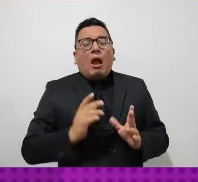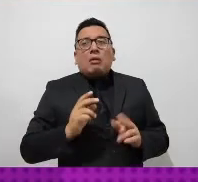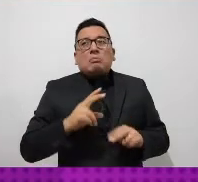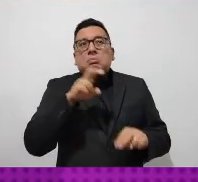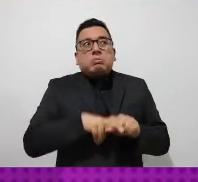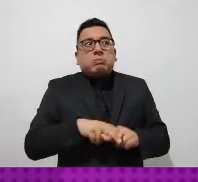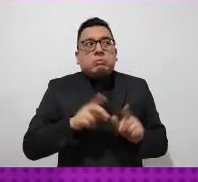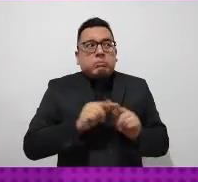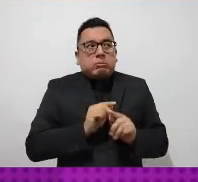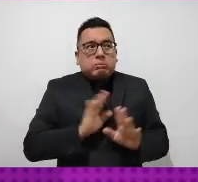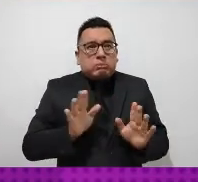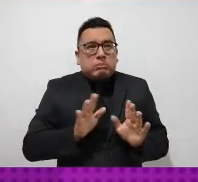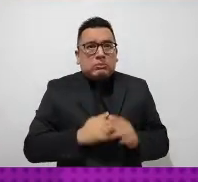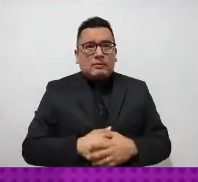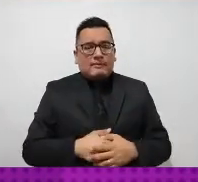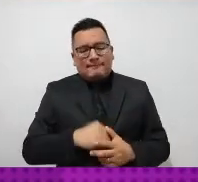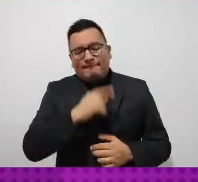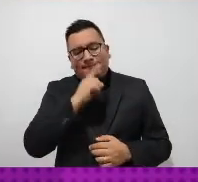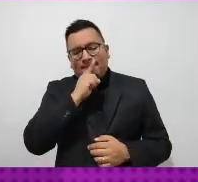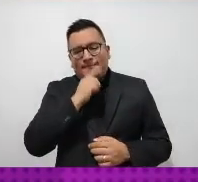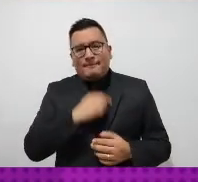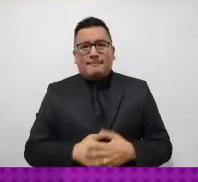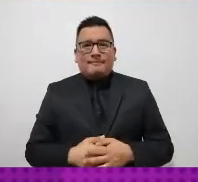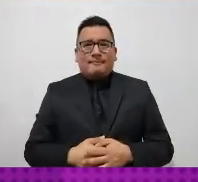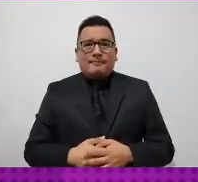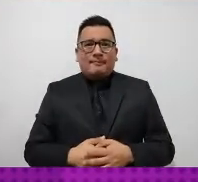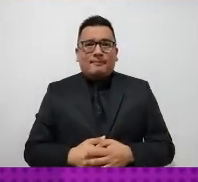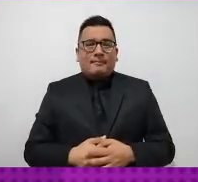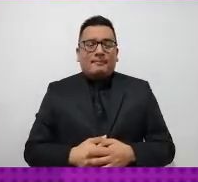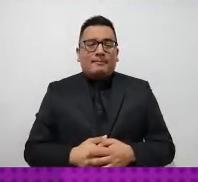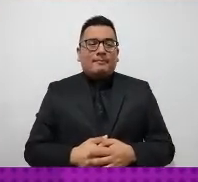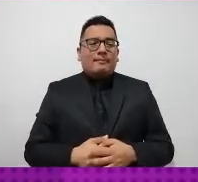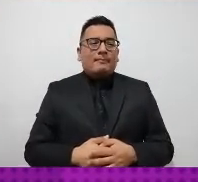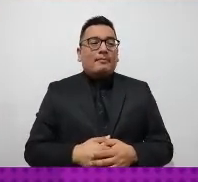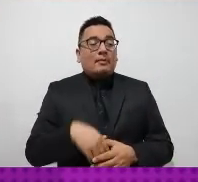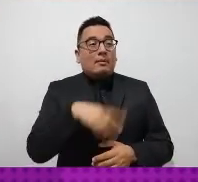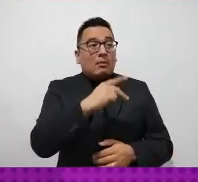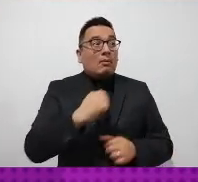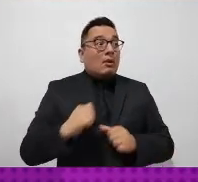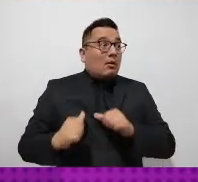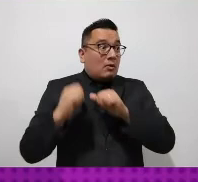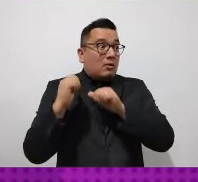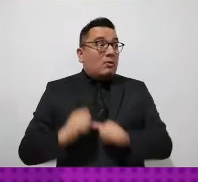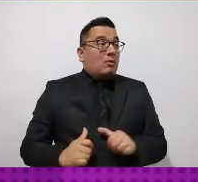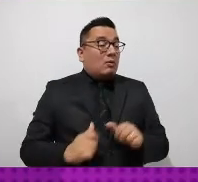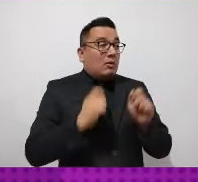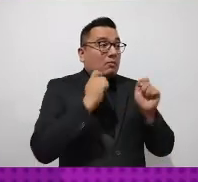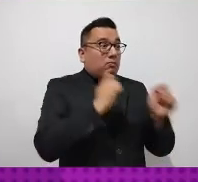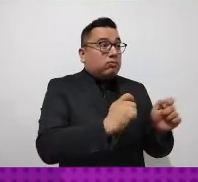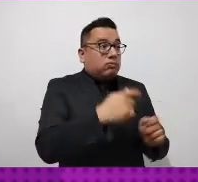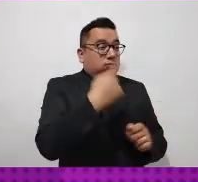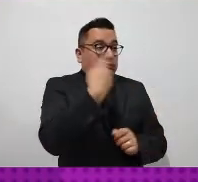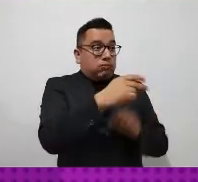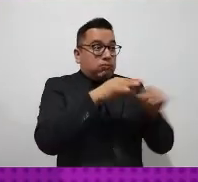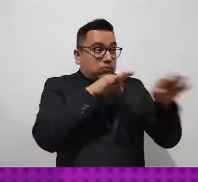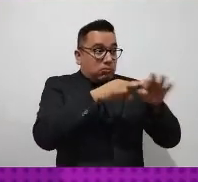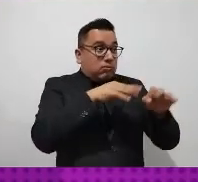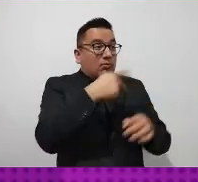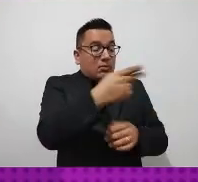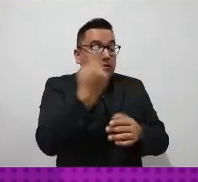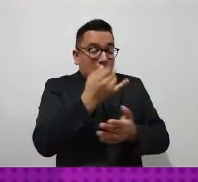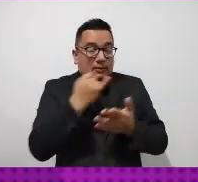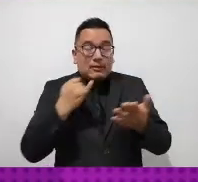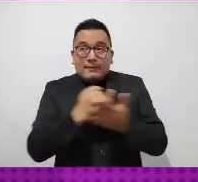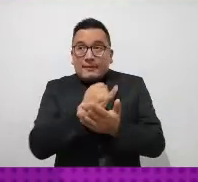un asiento, fueron elegidas para desempeñar el cargo y para tomar decisiones. No nada más es ser